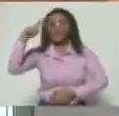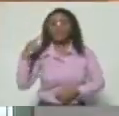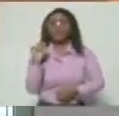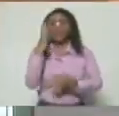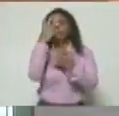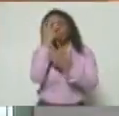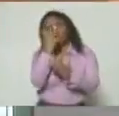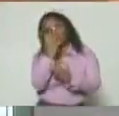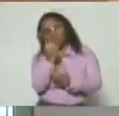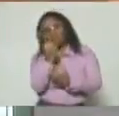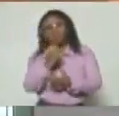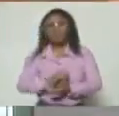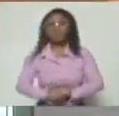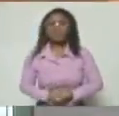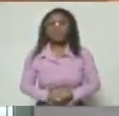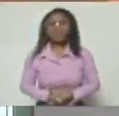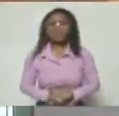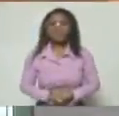tristeza